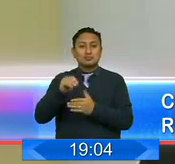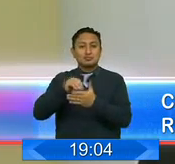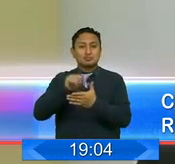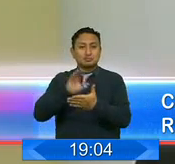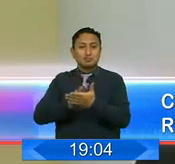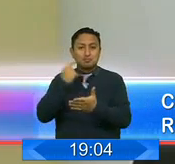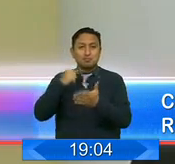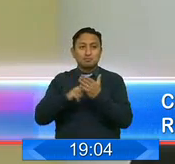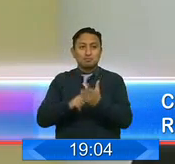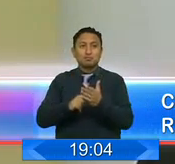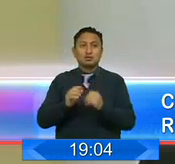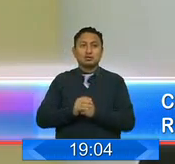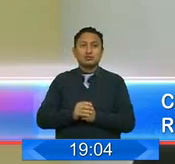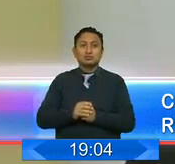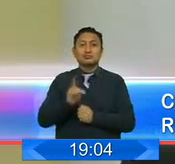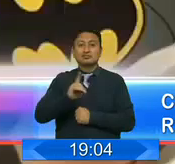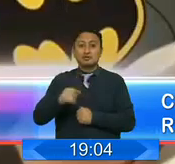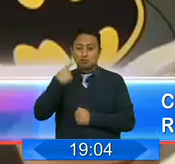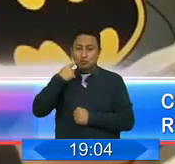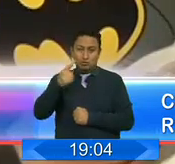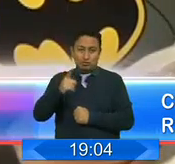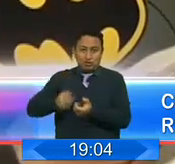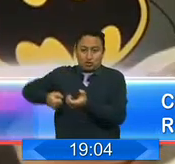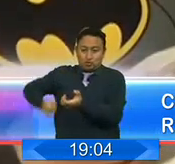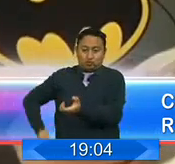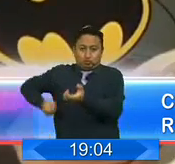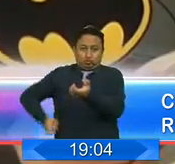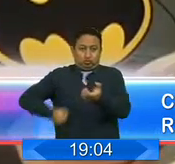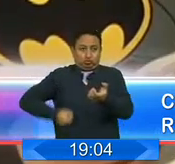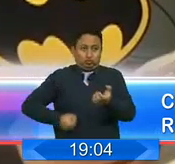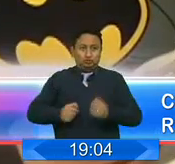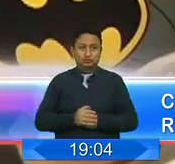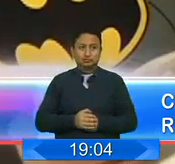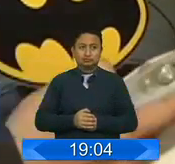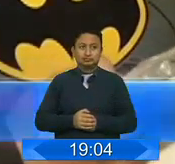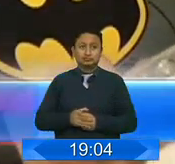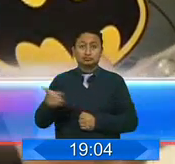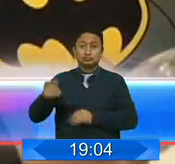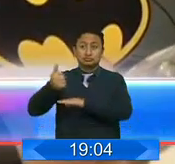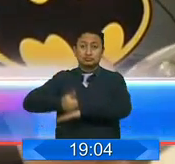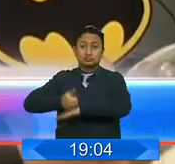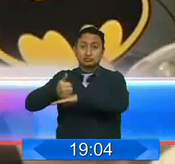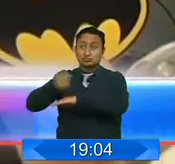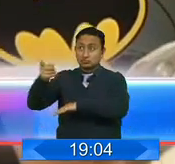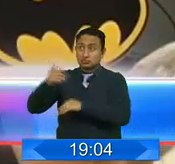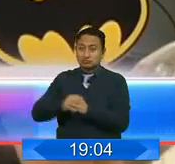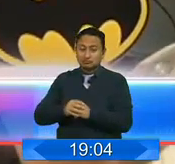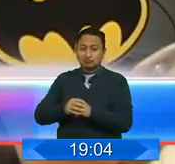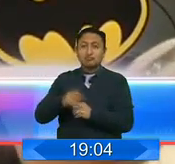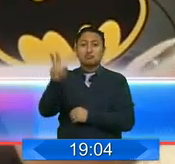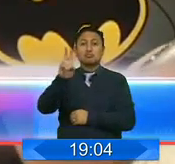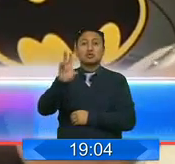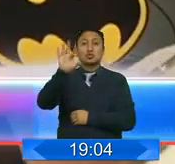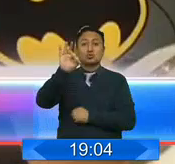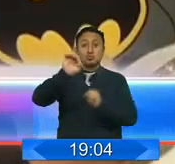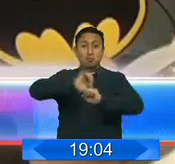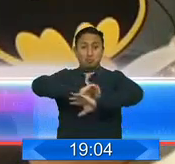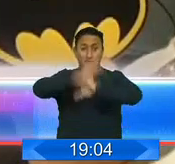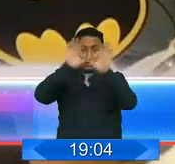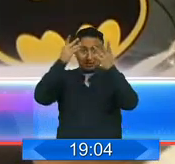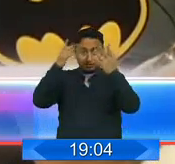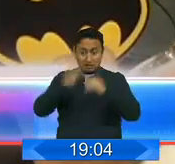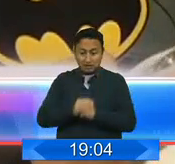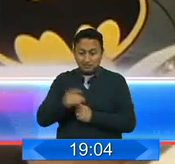como es el tema de la fumigación. Y que el señor gobernador acertadamente se ha comprometido para el día viernes 9 de la mañana tener los